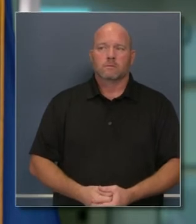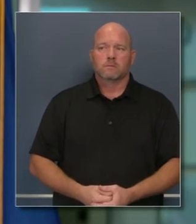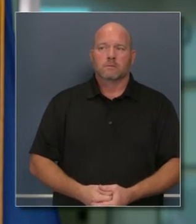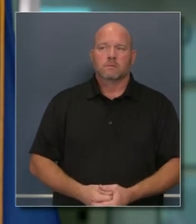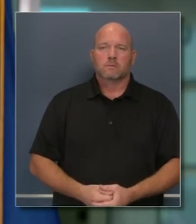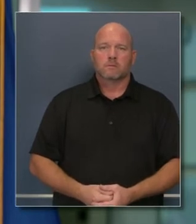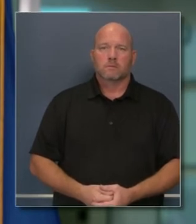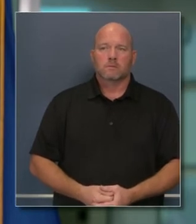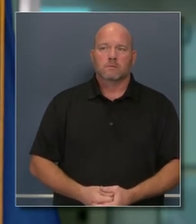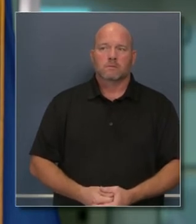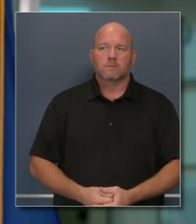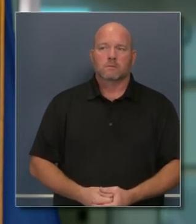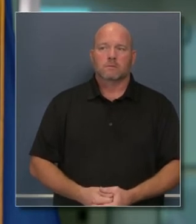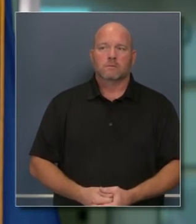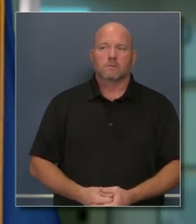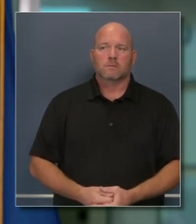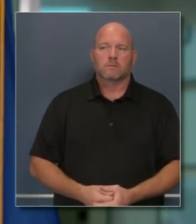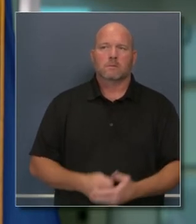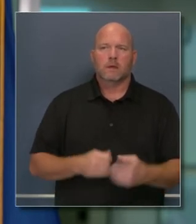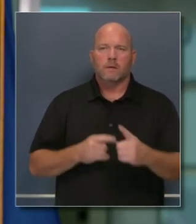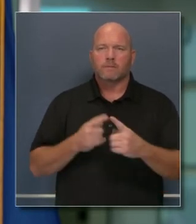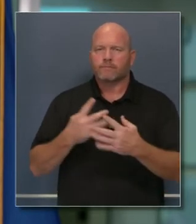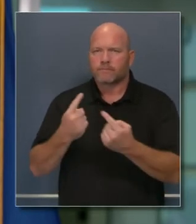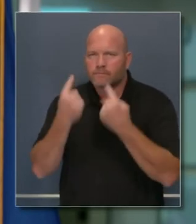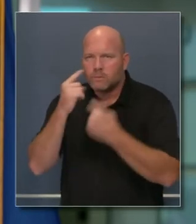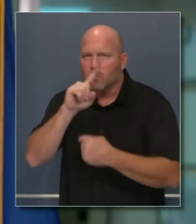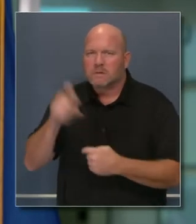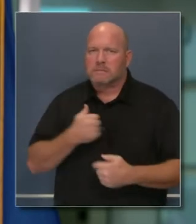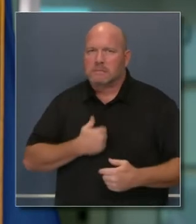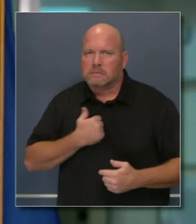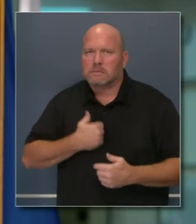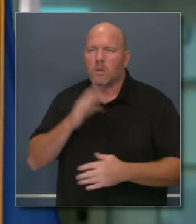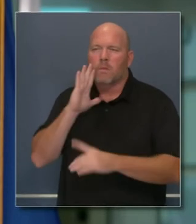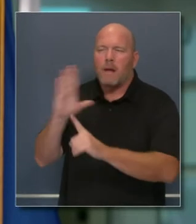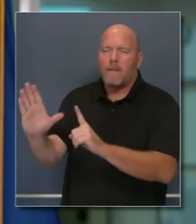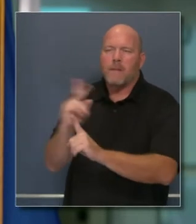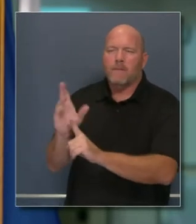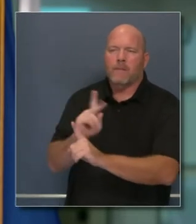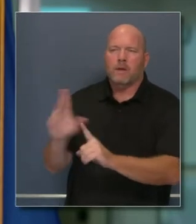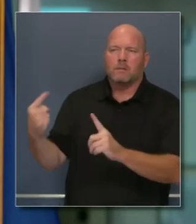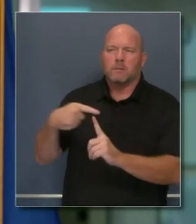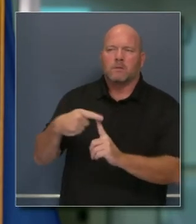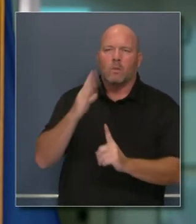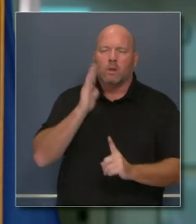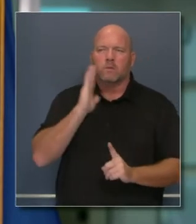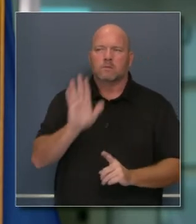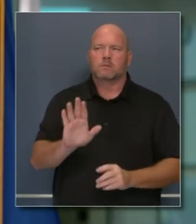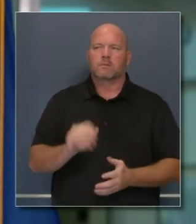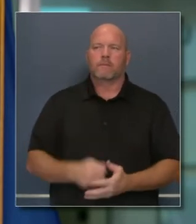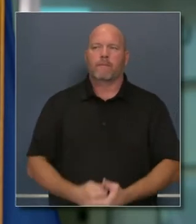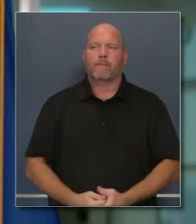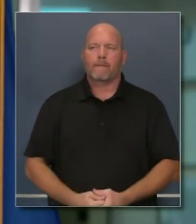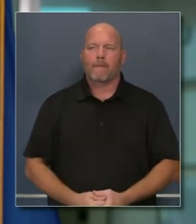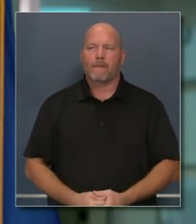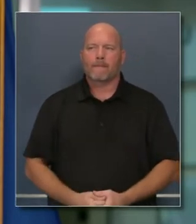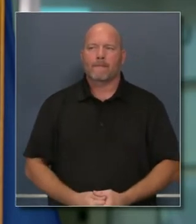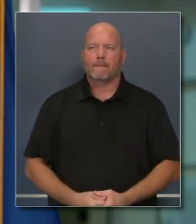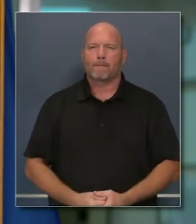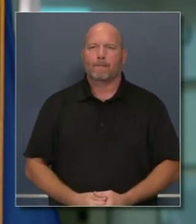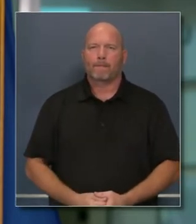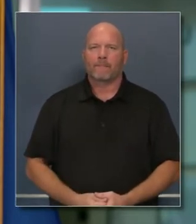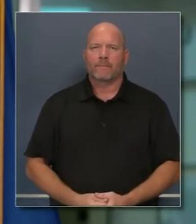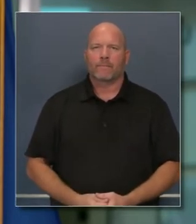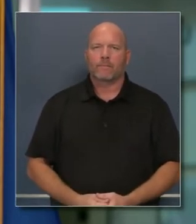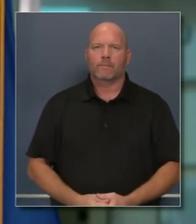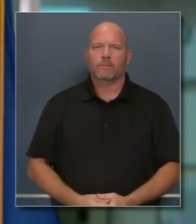Patrick, maravillosa pregunta. Quizá puedas regresar en un momento. Ahí estamos, sí. Teníamos una